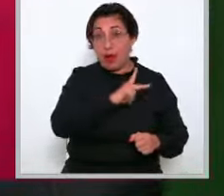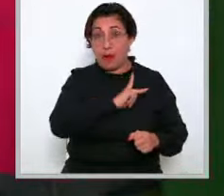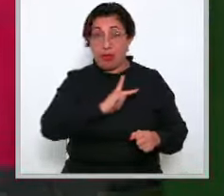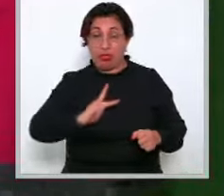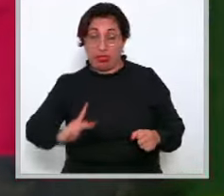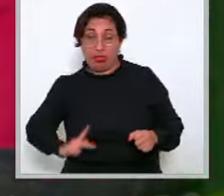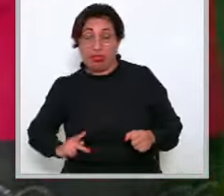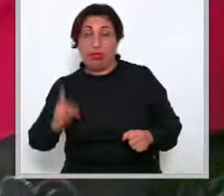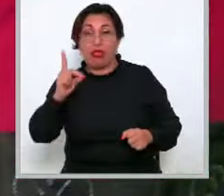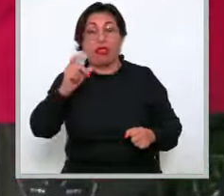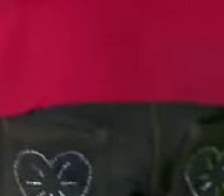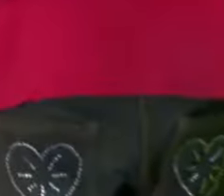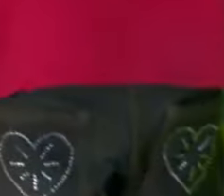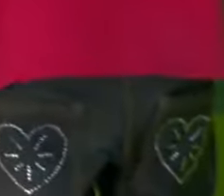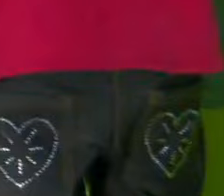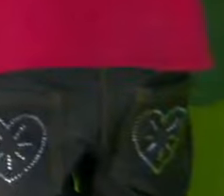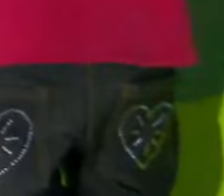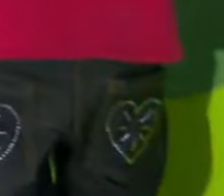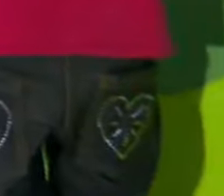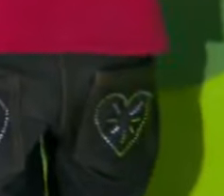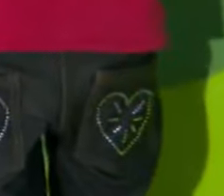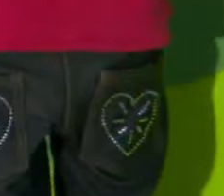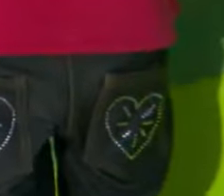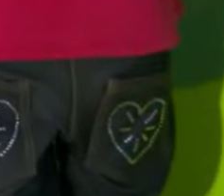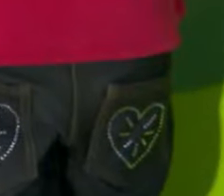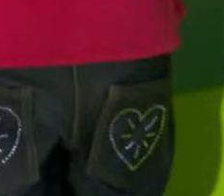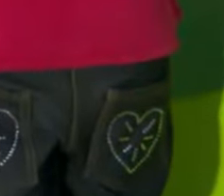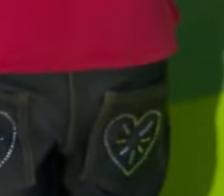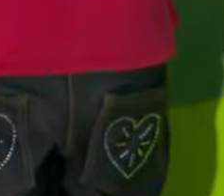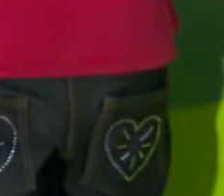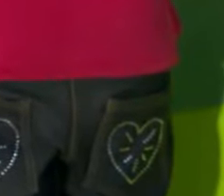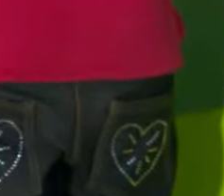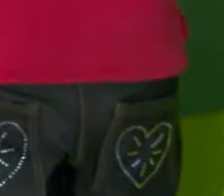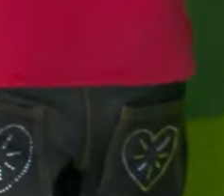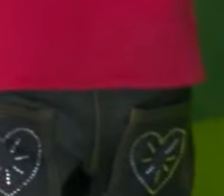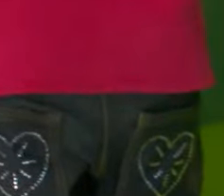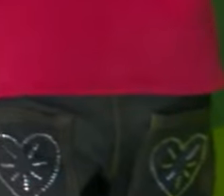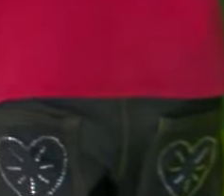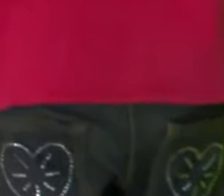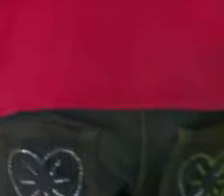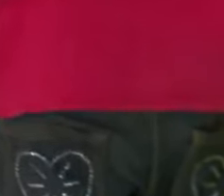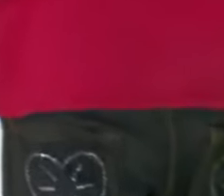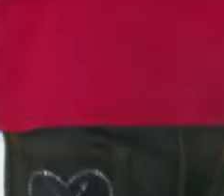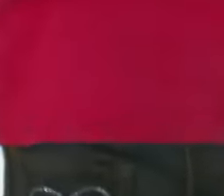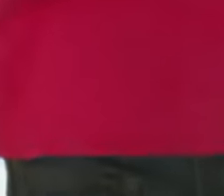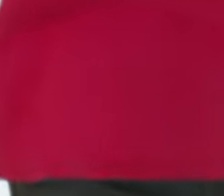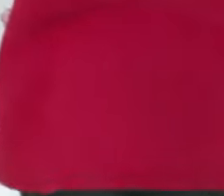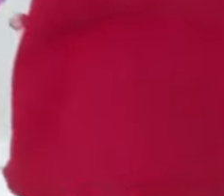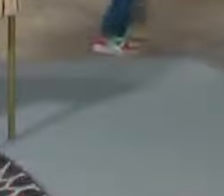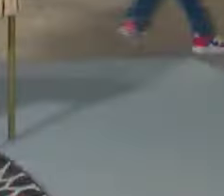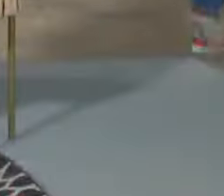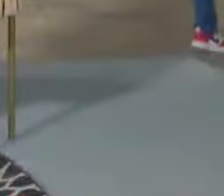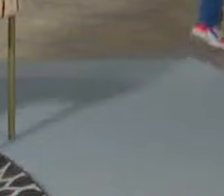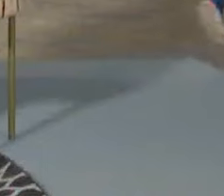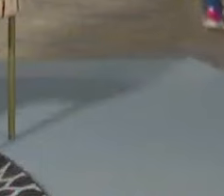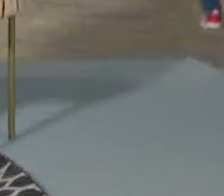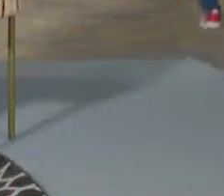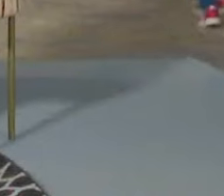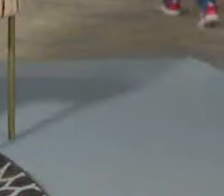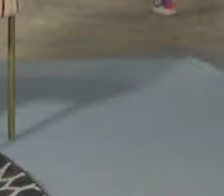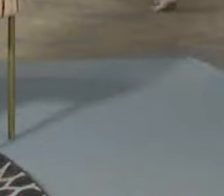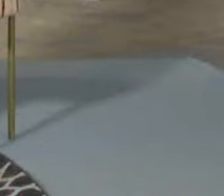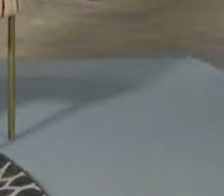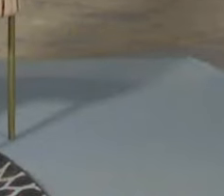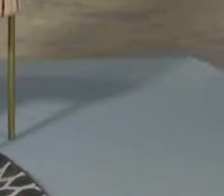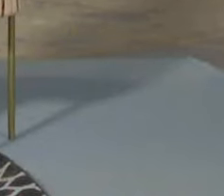derechos, porque además del derecho a la educación, en el cual está el derecho a la lectura, también se encuentran otros derechos más que a veces los pequeños no conocen.